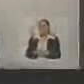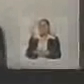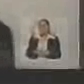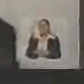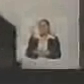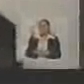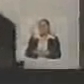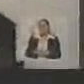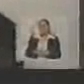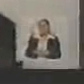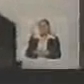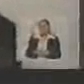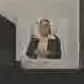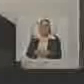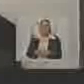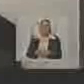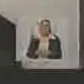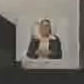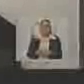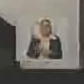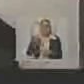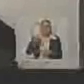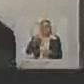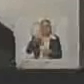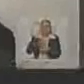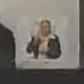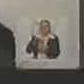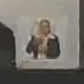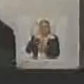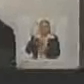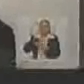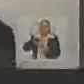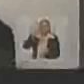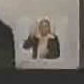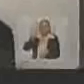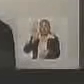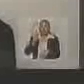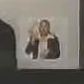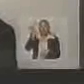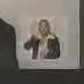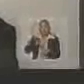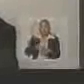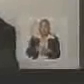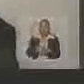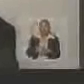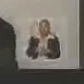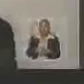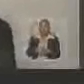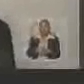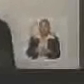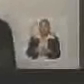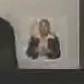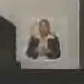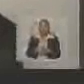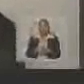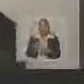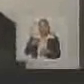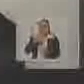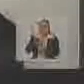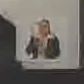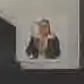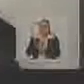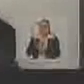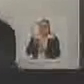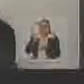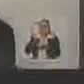y de todas las tropelías que día con día se hacen de manifiesto en varios medios de comunicación. Yo los invito a que